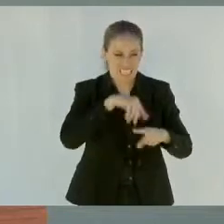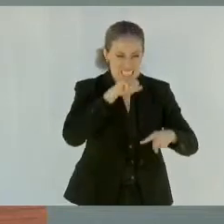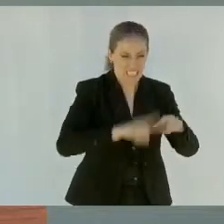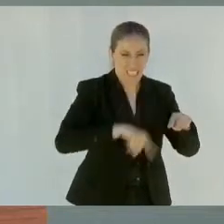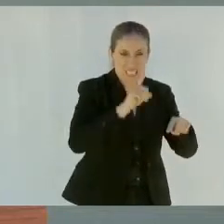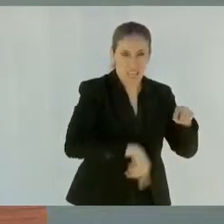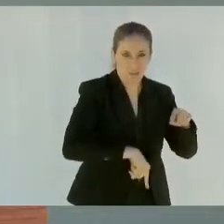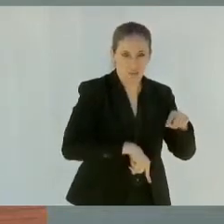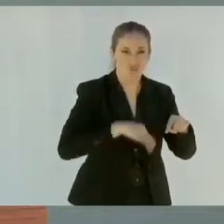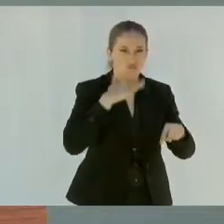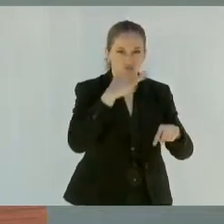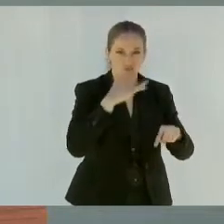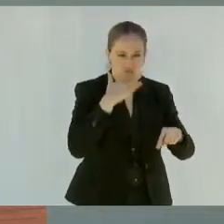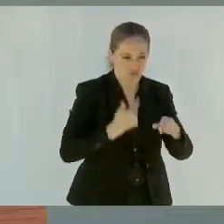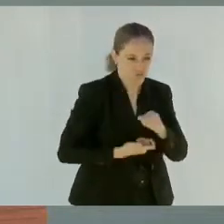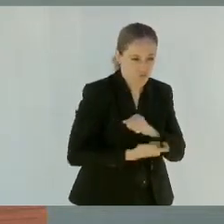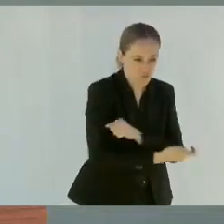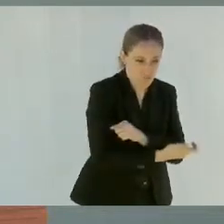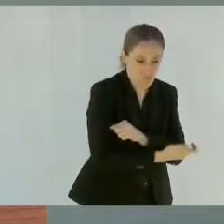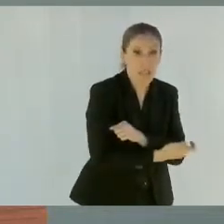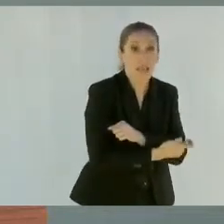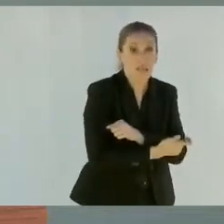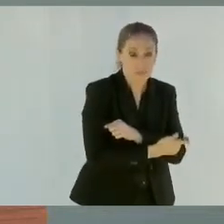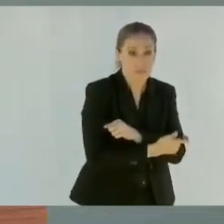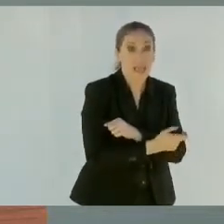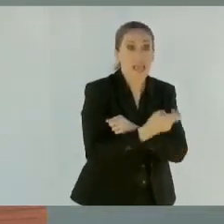alcanza. Hay quienes